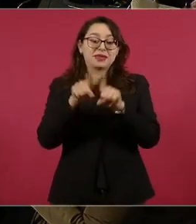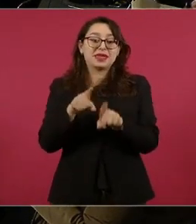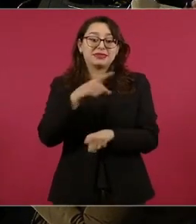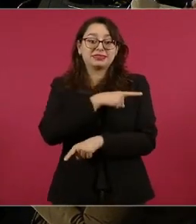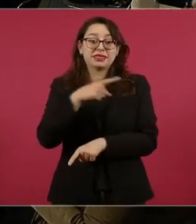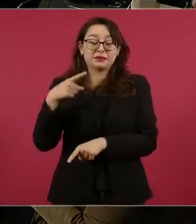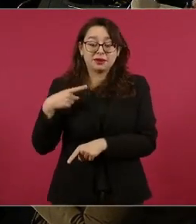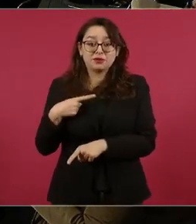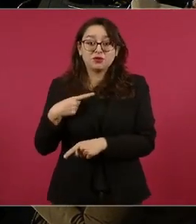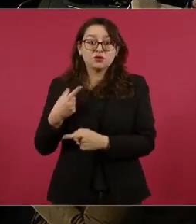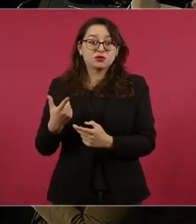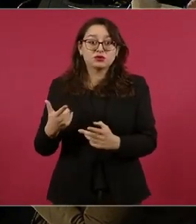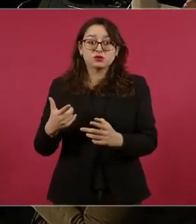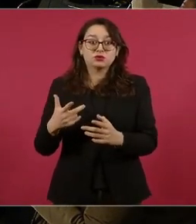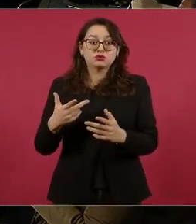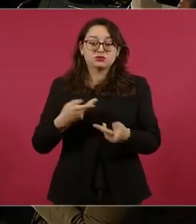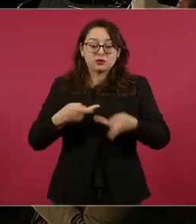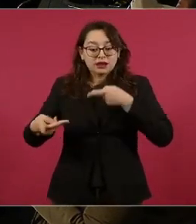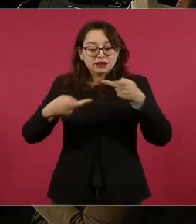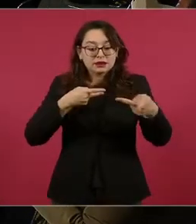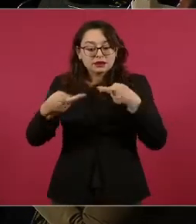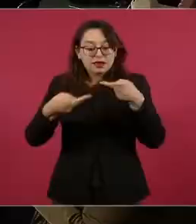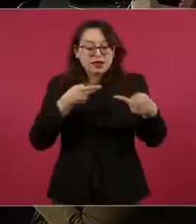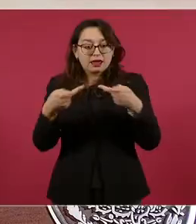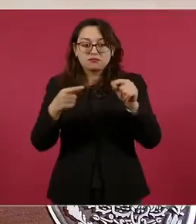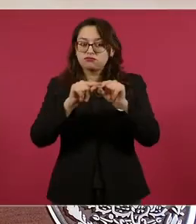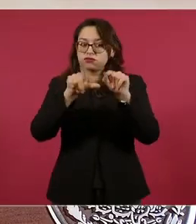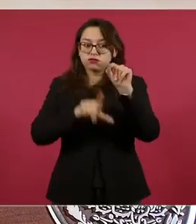un plan